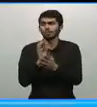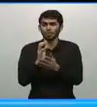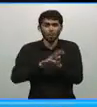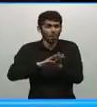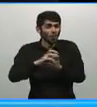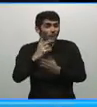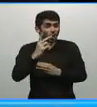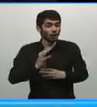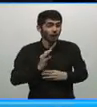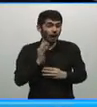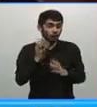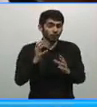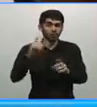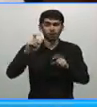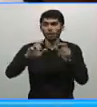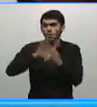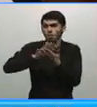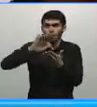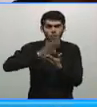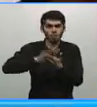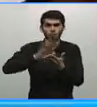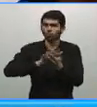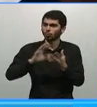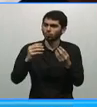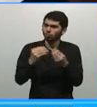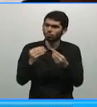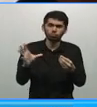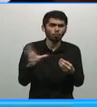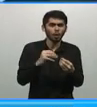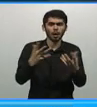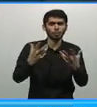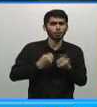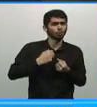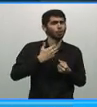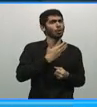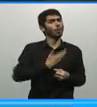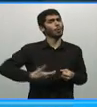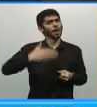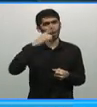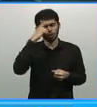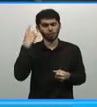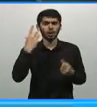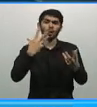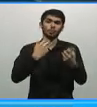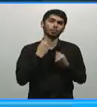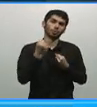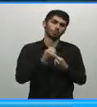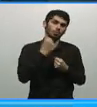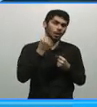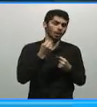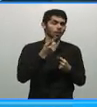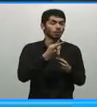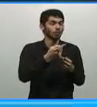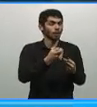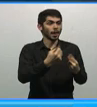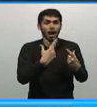estas caras que aparecen y todo el apoyo que venimos teniendo desde el gobierno nacional es importante y nos ha dado un gran